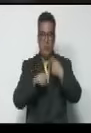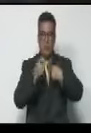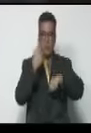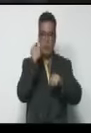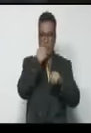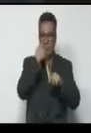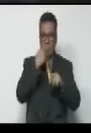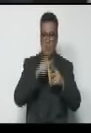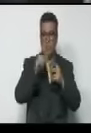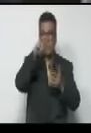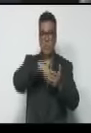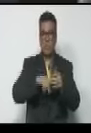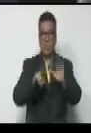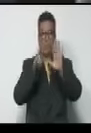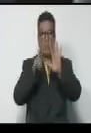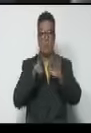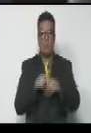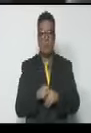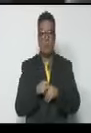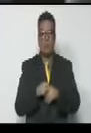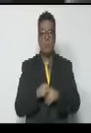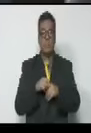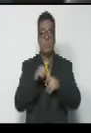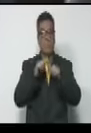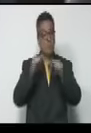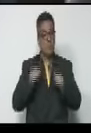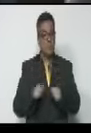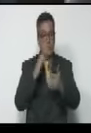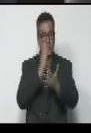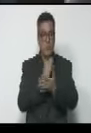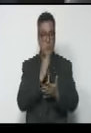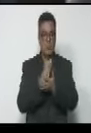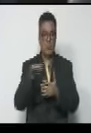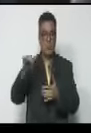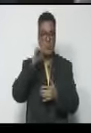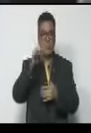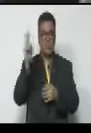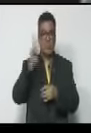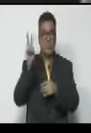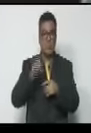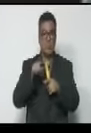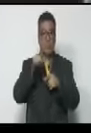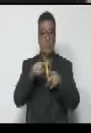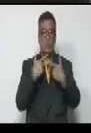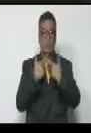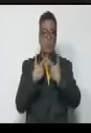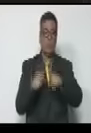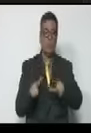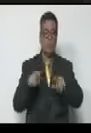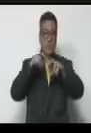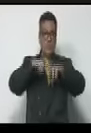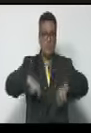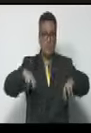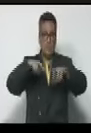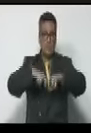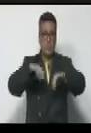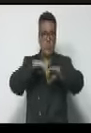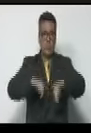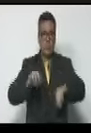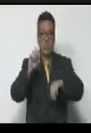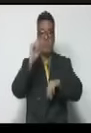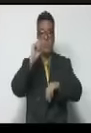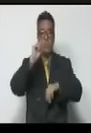narcotráfico desde el 2007, de manera sistemática y recurrente, informa que Venezuela es un país libre de cultivo.